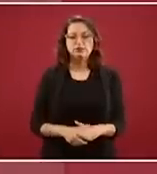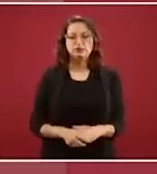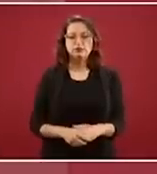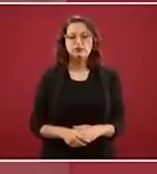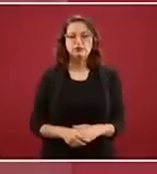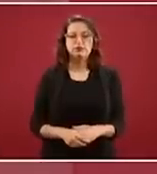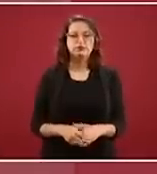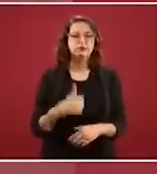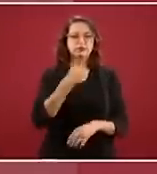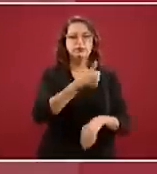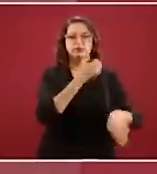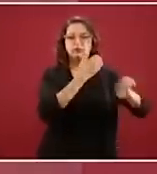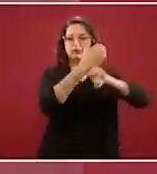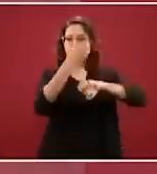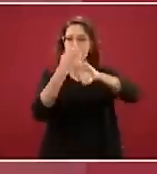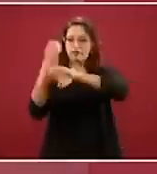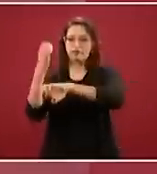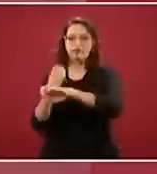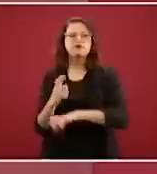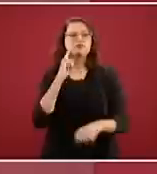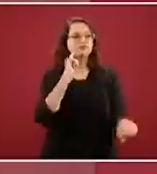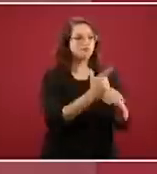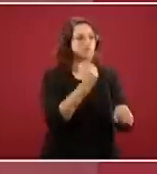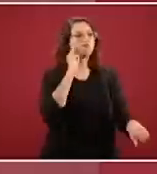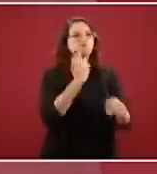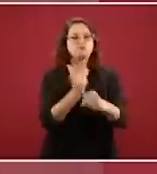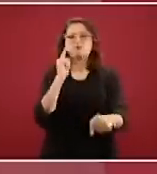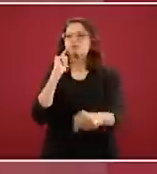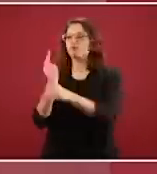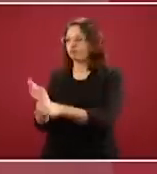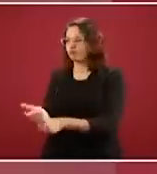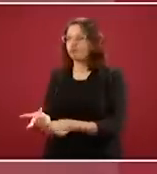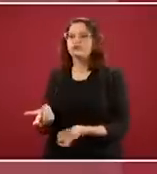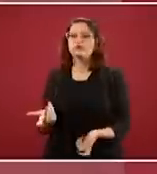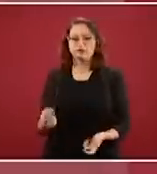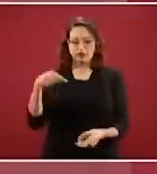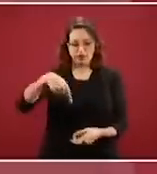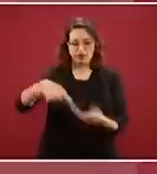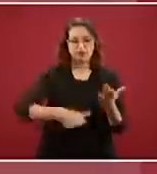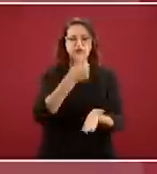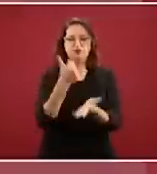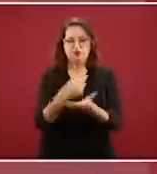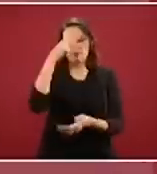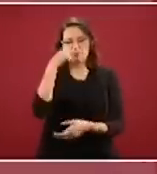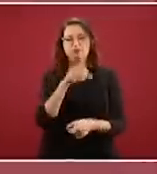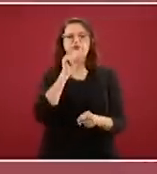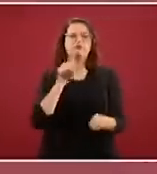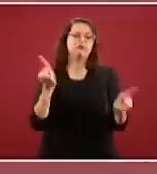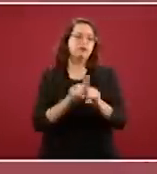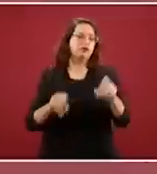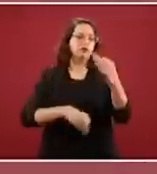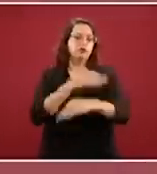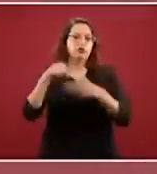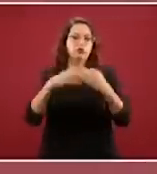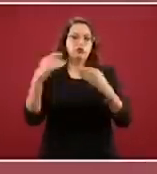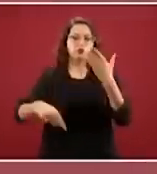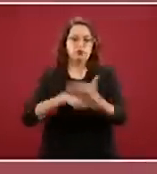en cada estado se tienen identificado, aquí, en la Ciudad de México, en todos lados.